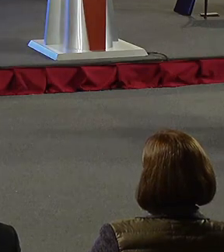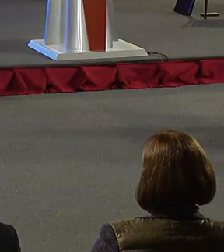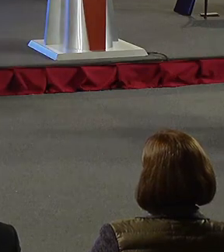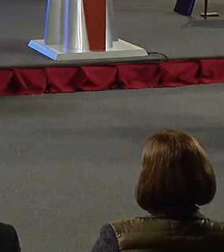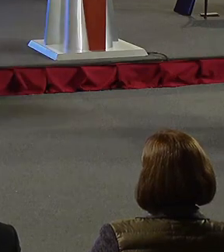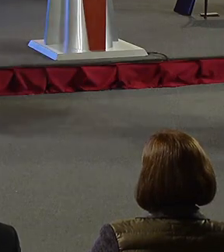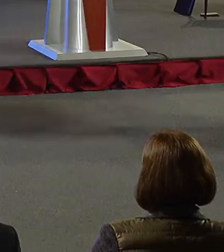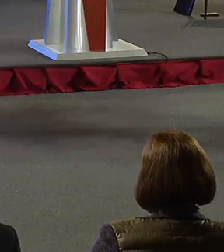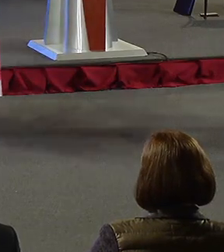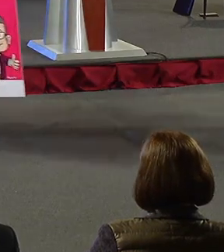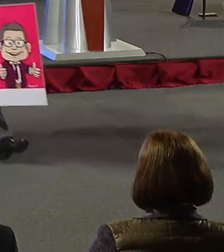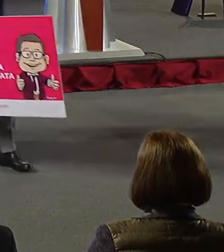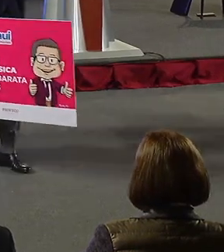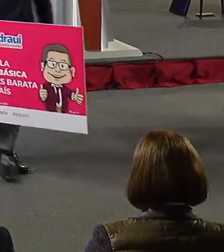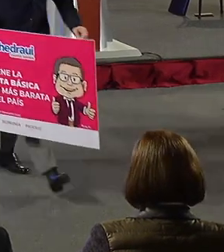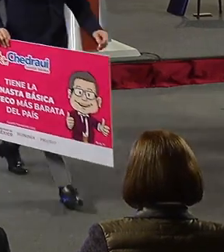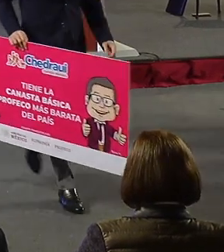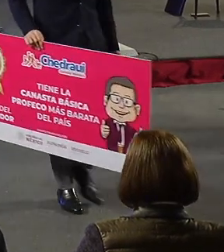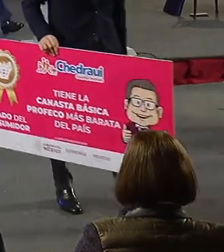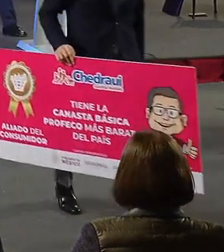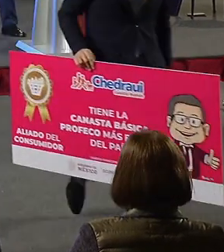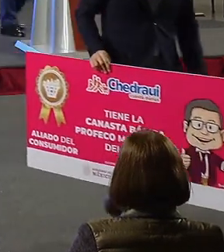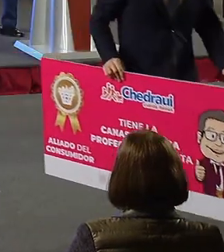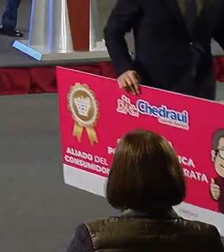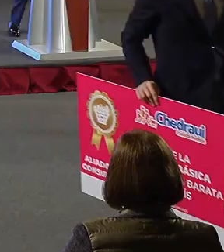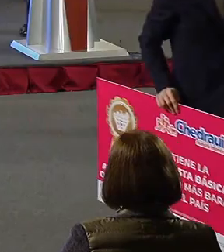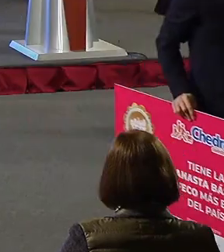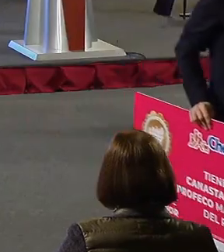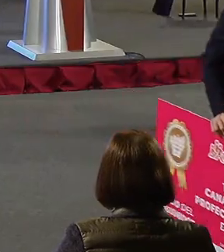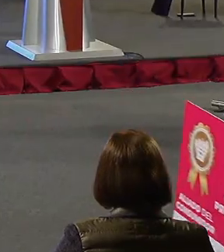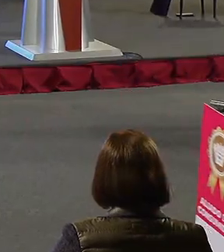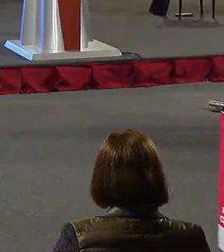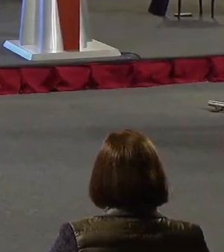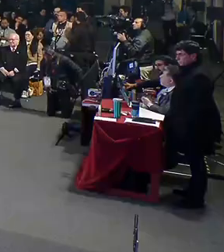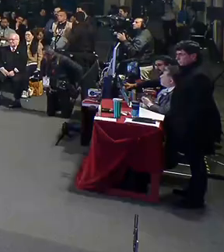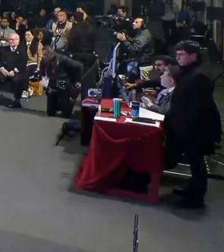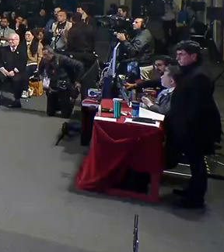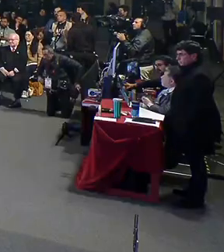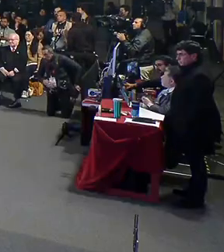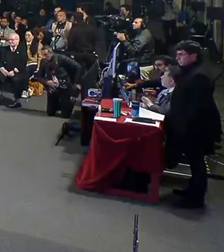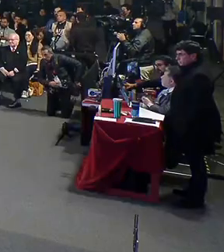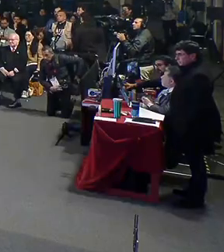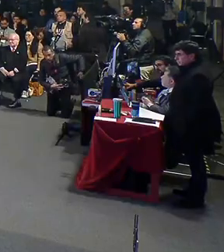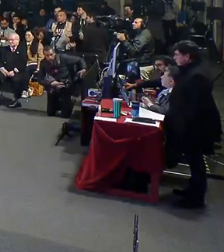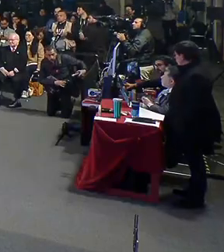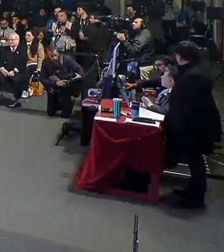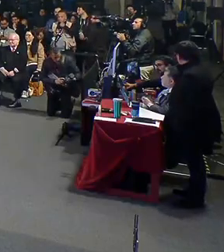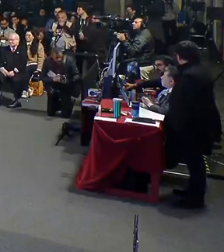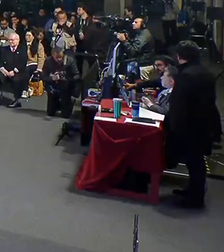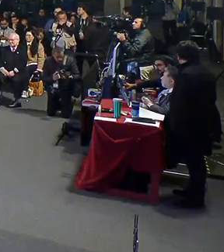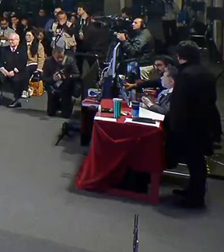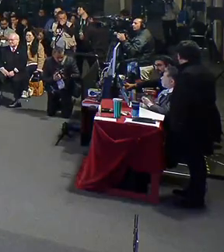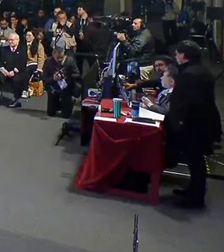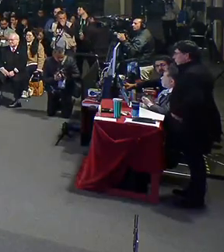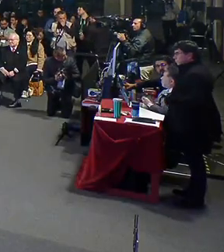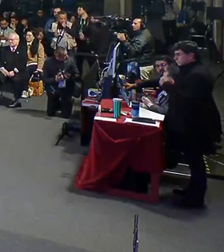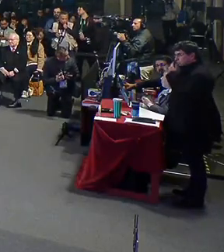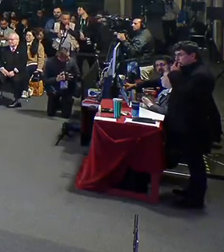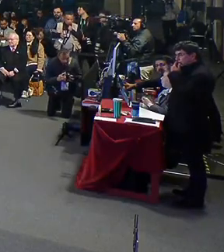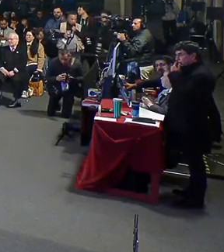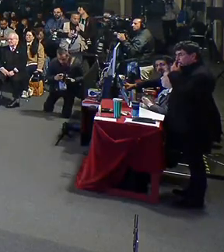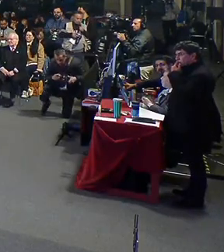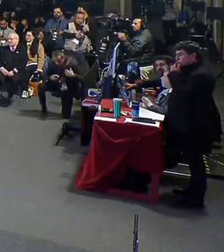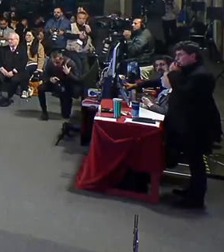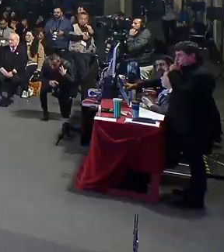Pues eso es todo, señor presidente. Muchas gracias por su tiempo y sobre todo por el apoyo también que nos ha dado